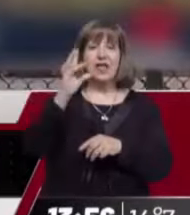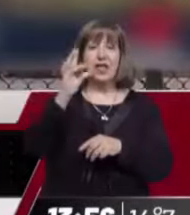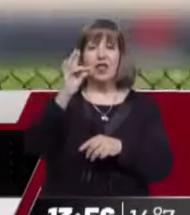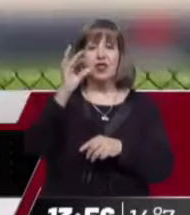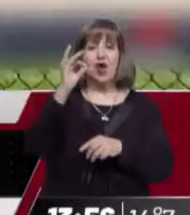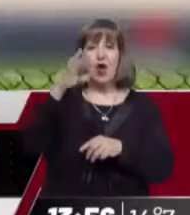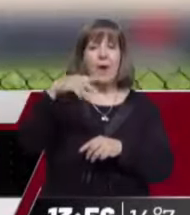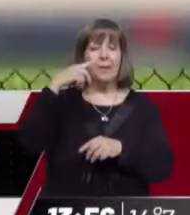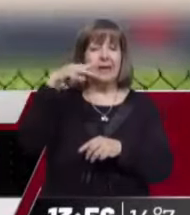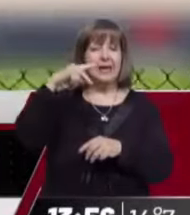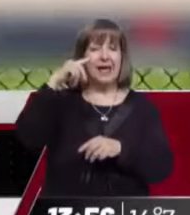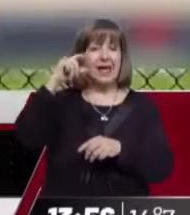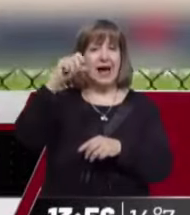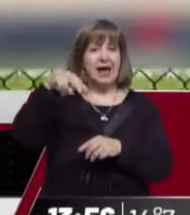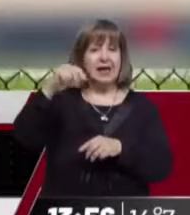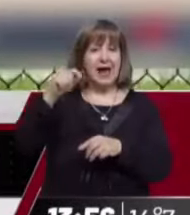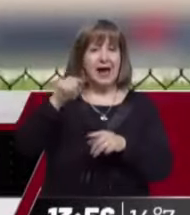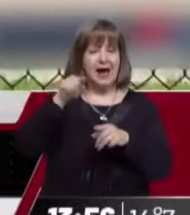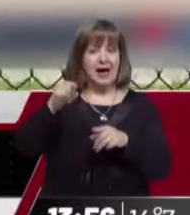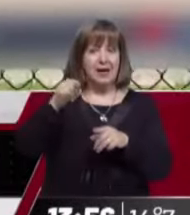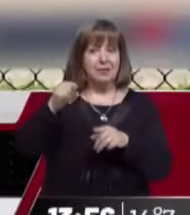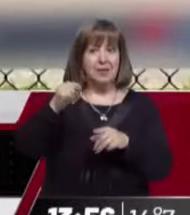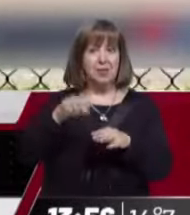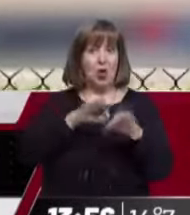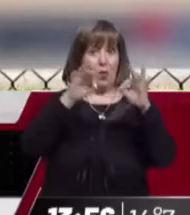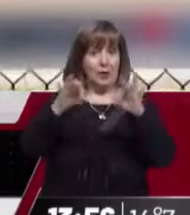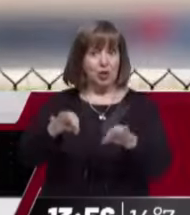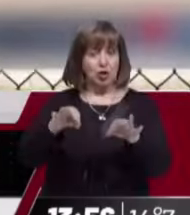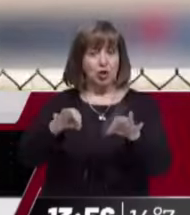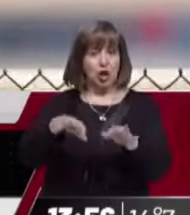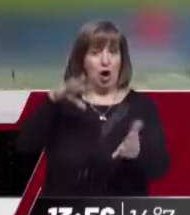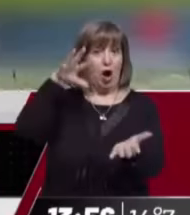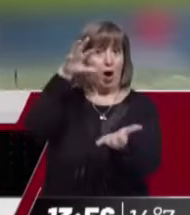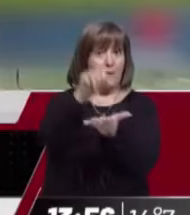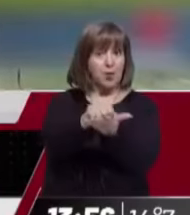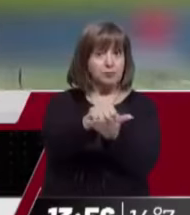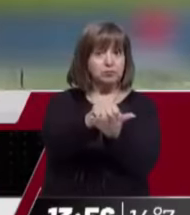Dominicana, donde se ejecutó el embargo